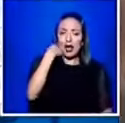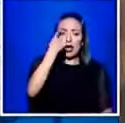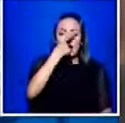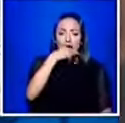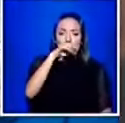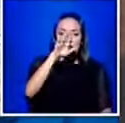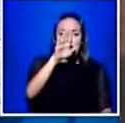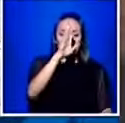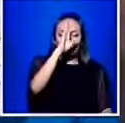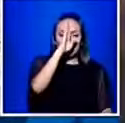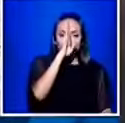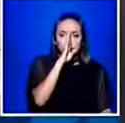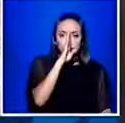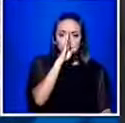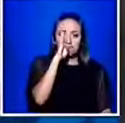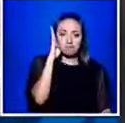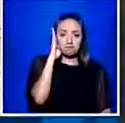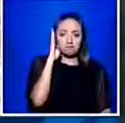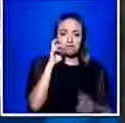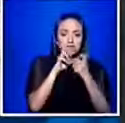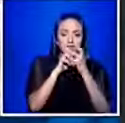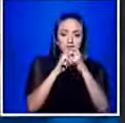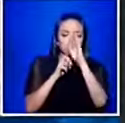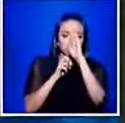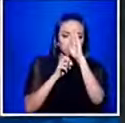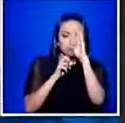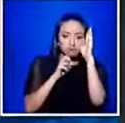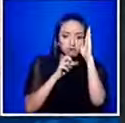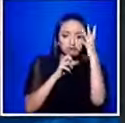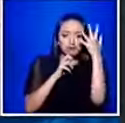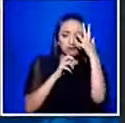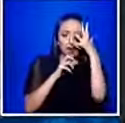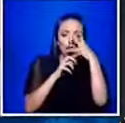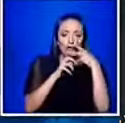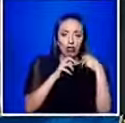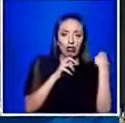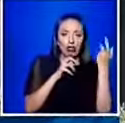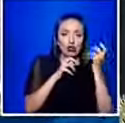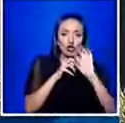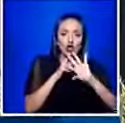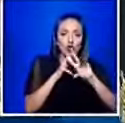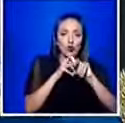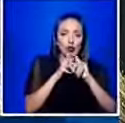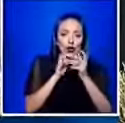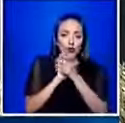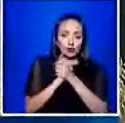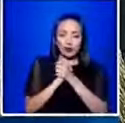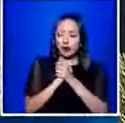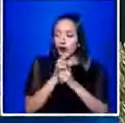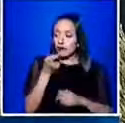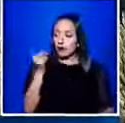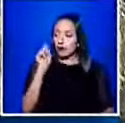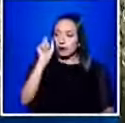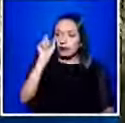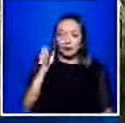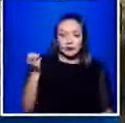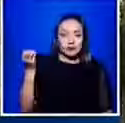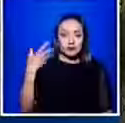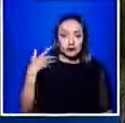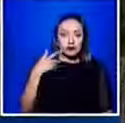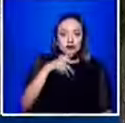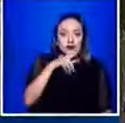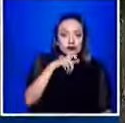izquierdo del rostro está totalmente afectado, los otros cuadros también lo han hecho. Según nos comentan los vecinos, las